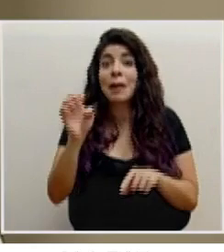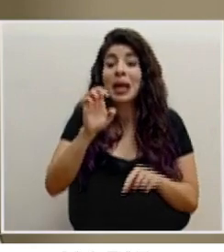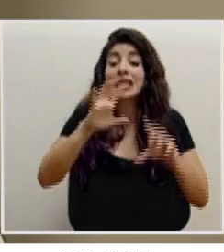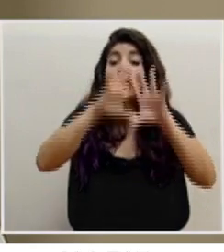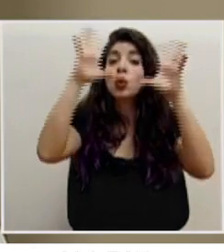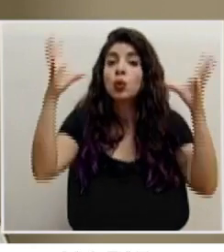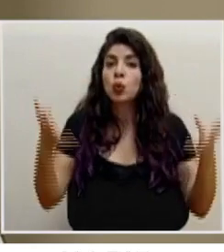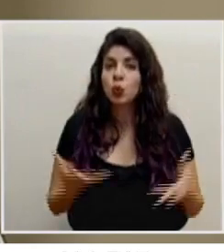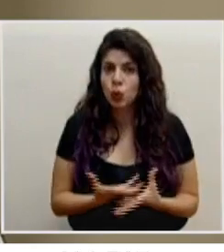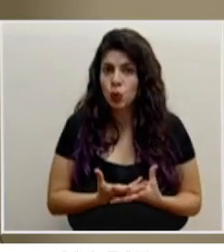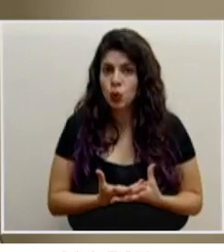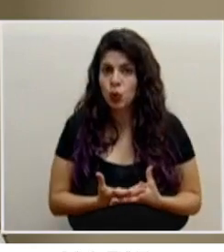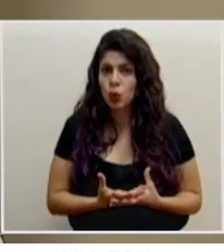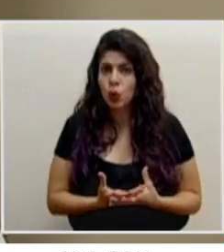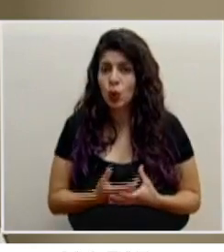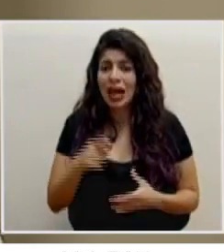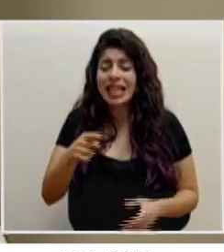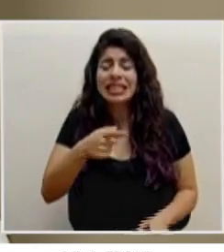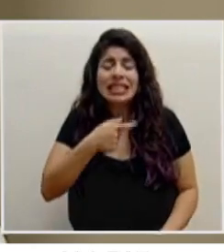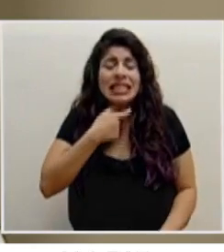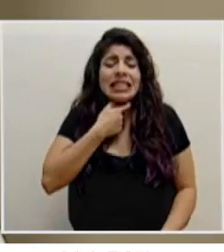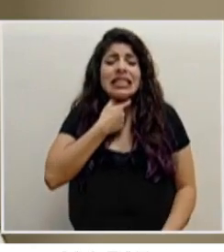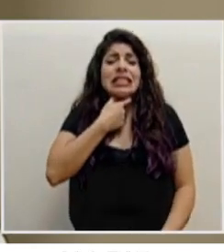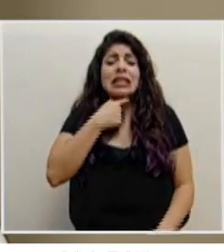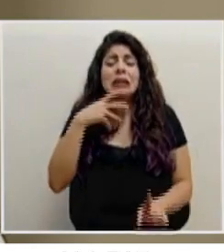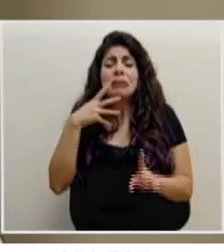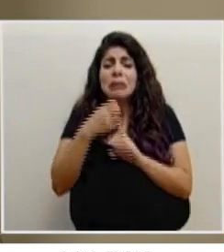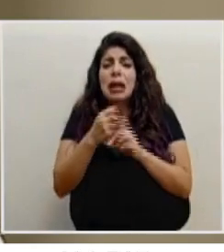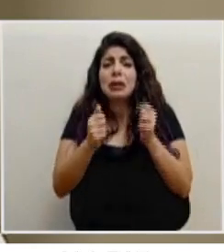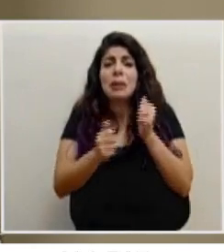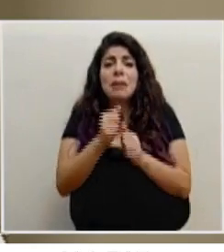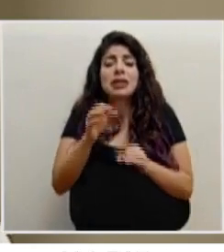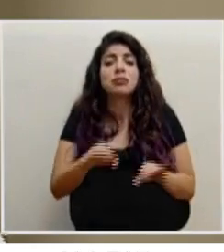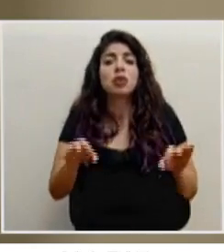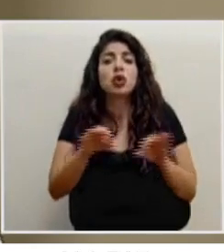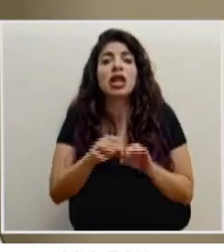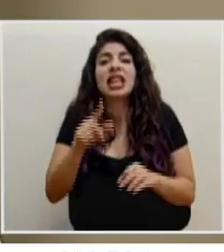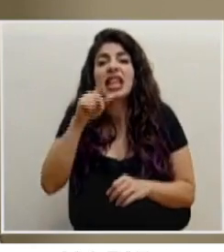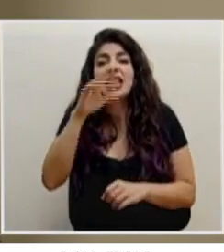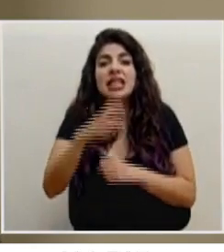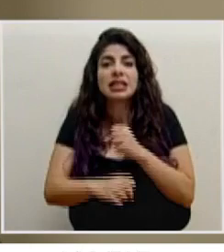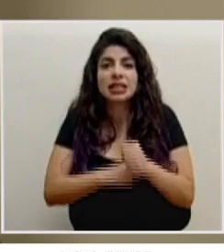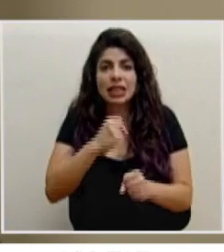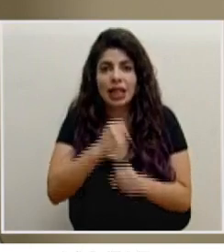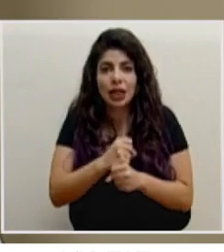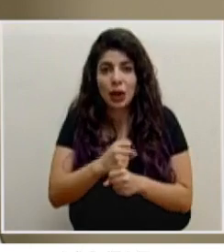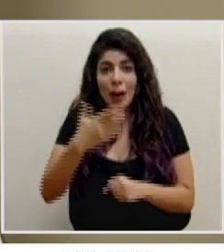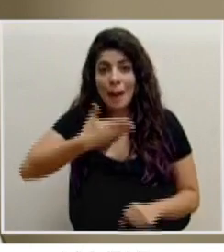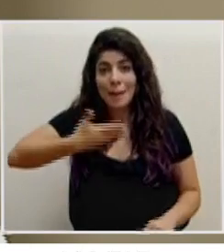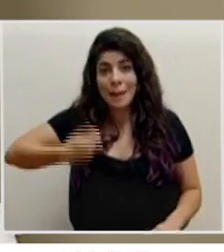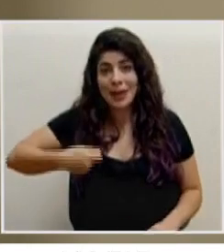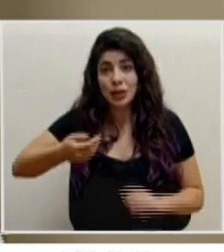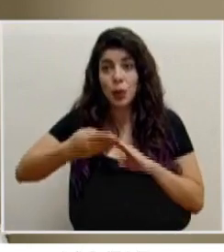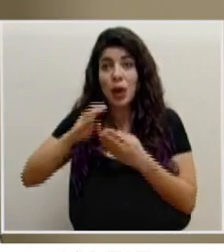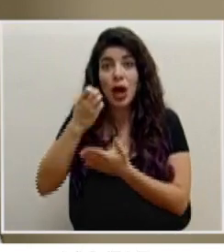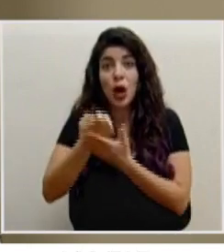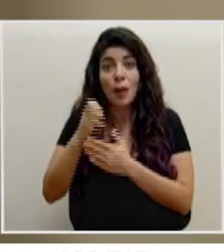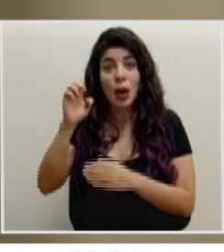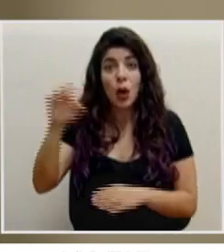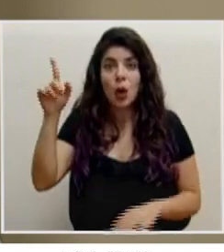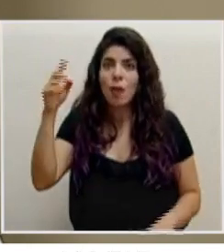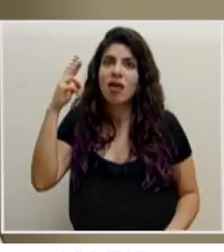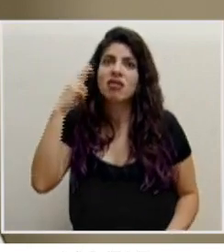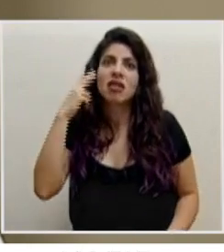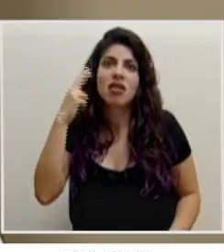mundial. Es la crisis más importante del siglo, dijo la presidenta de la Comunidad Económica Europea, y tiene toda la razón del